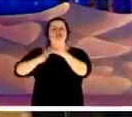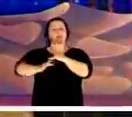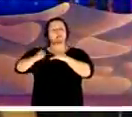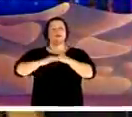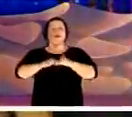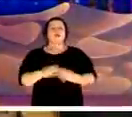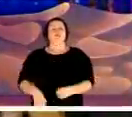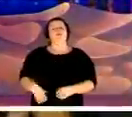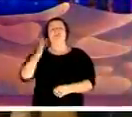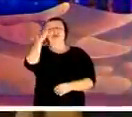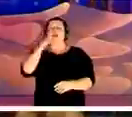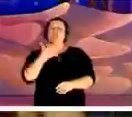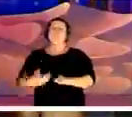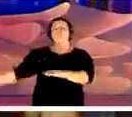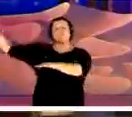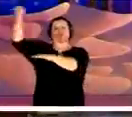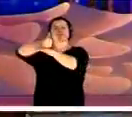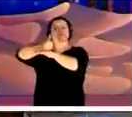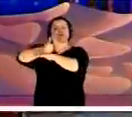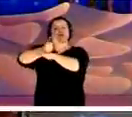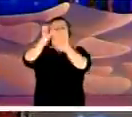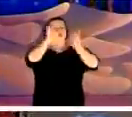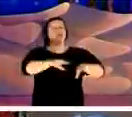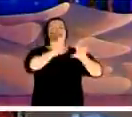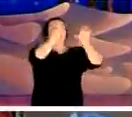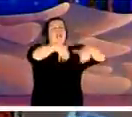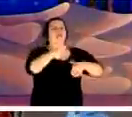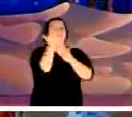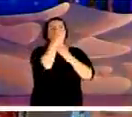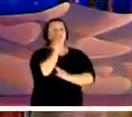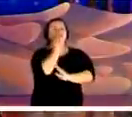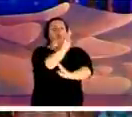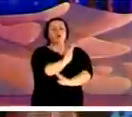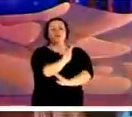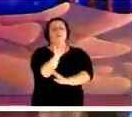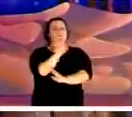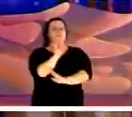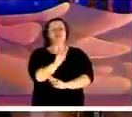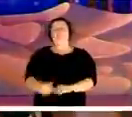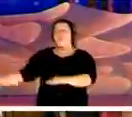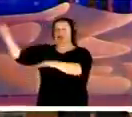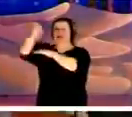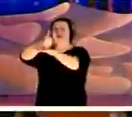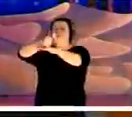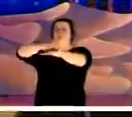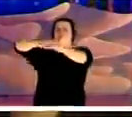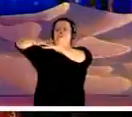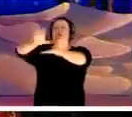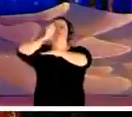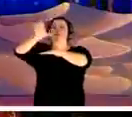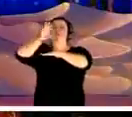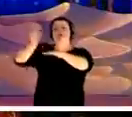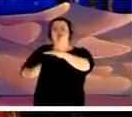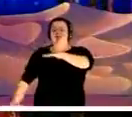en lo alto, junto con la chirigota. Pero es que el tuyo está arriba, porque toda mierda flota.